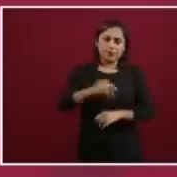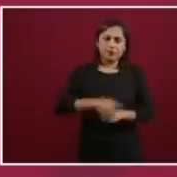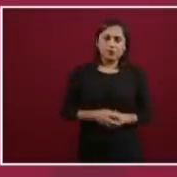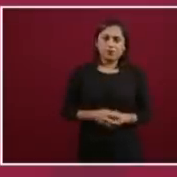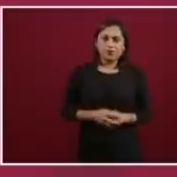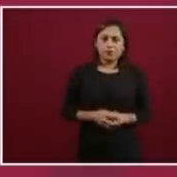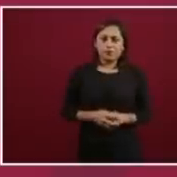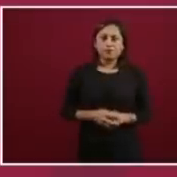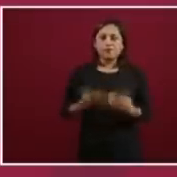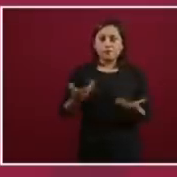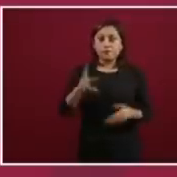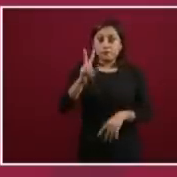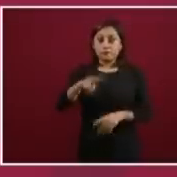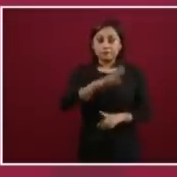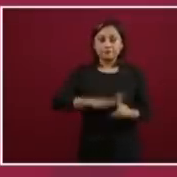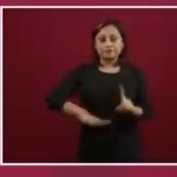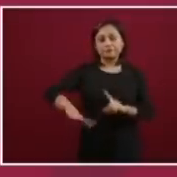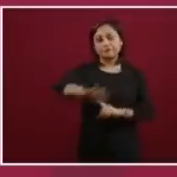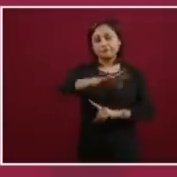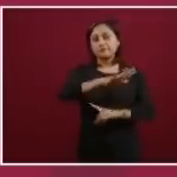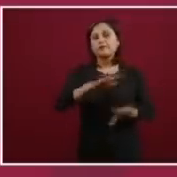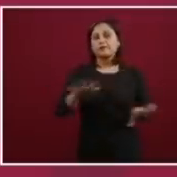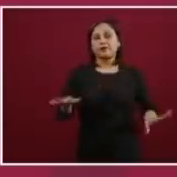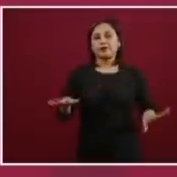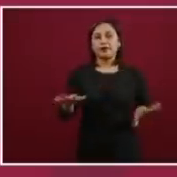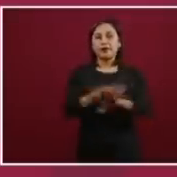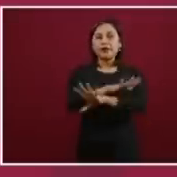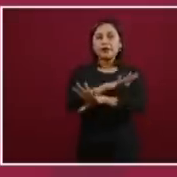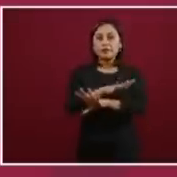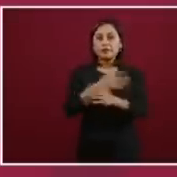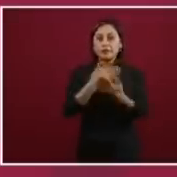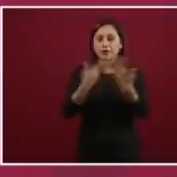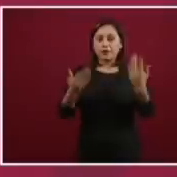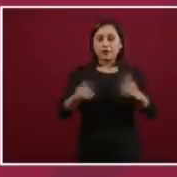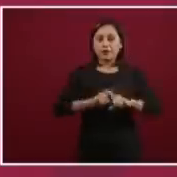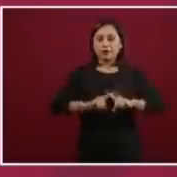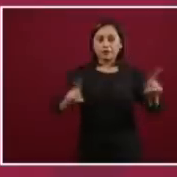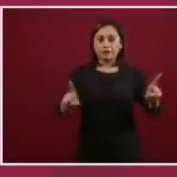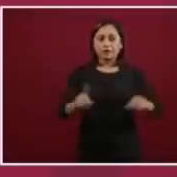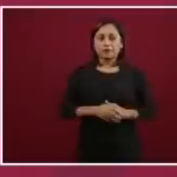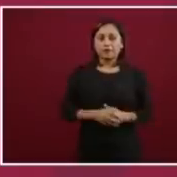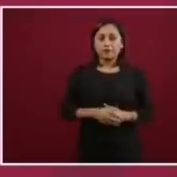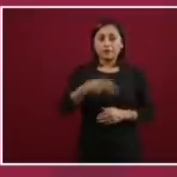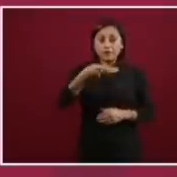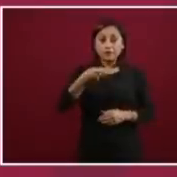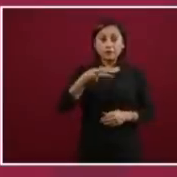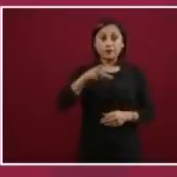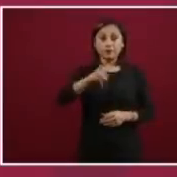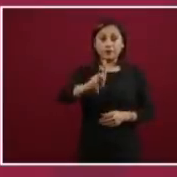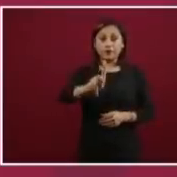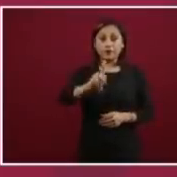ya hay una realidad distinta claro lo que está muy mal